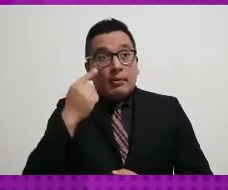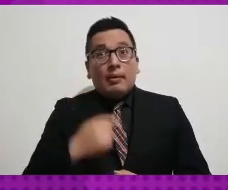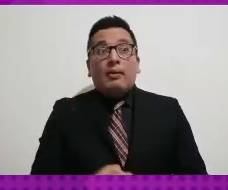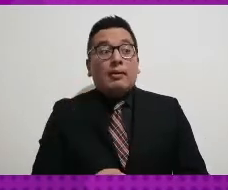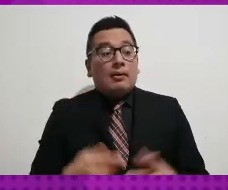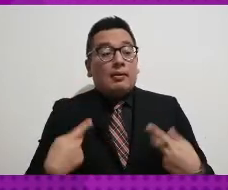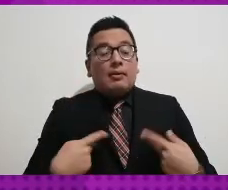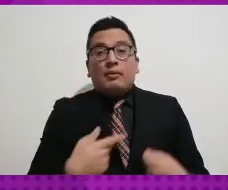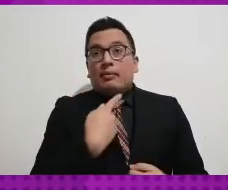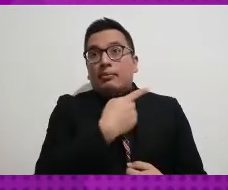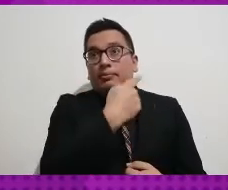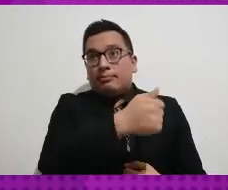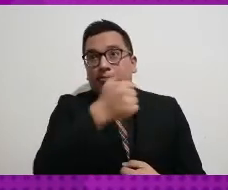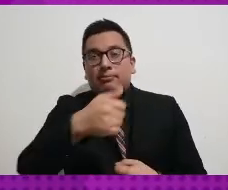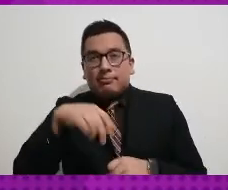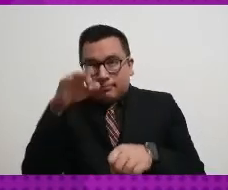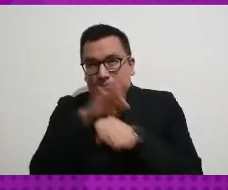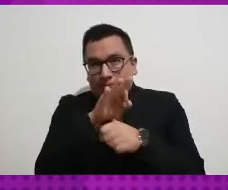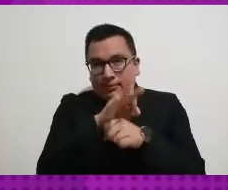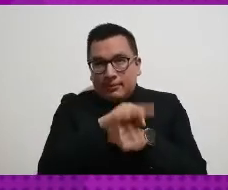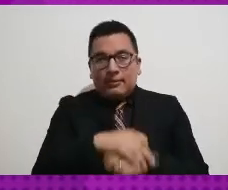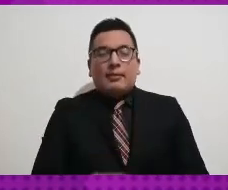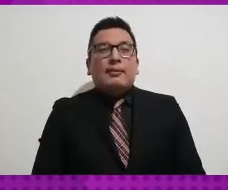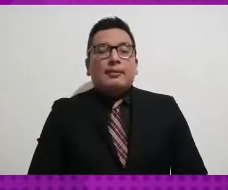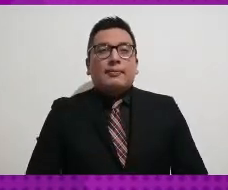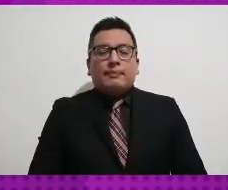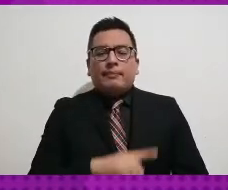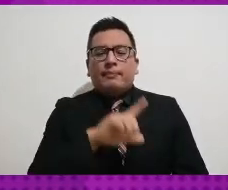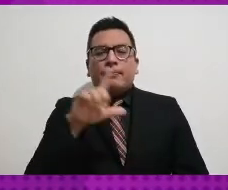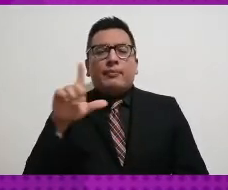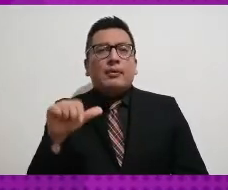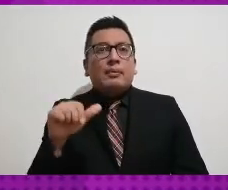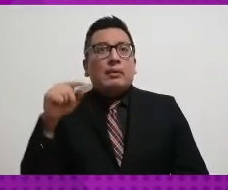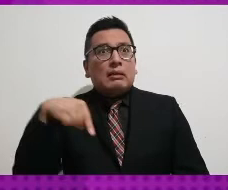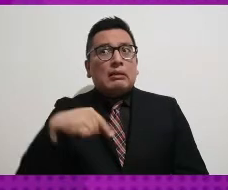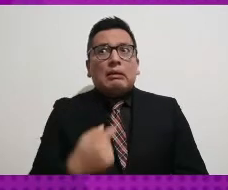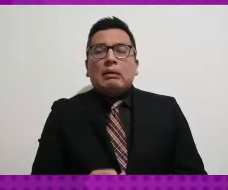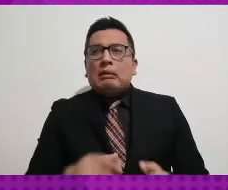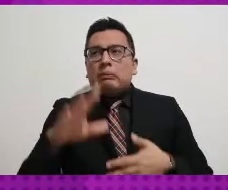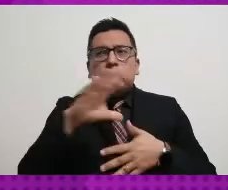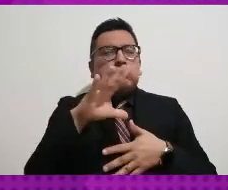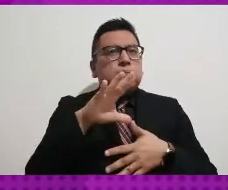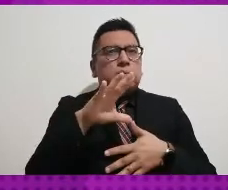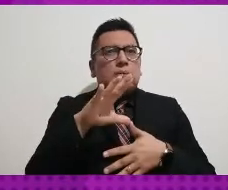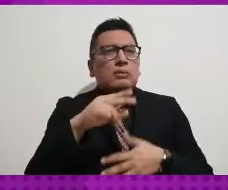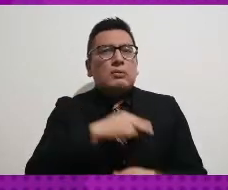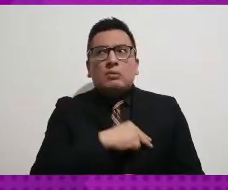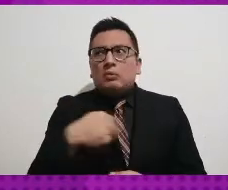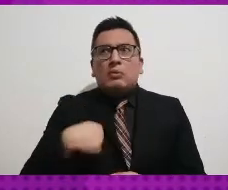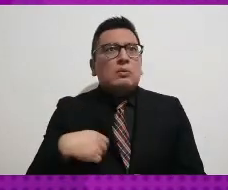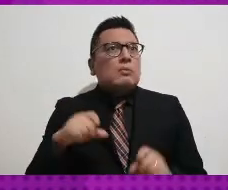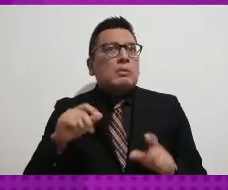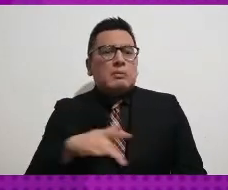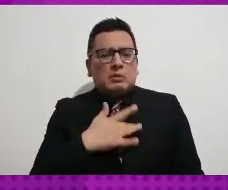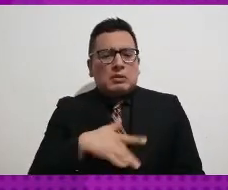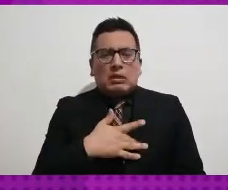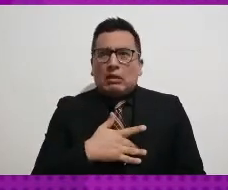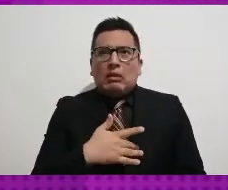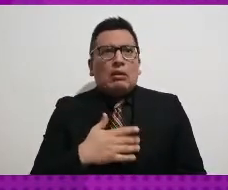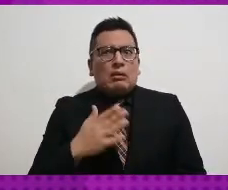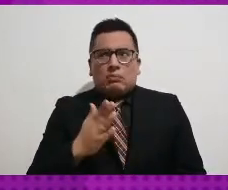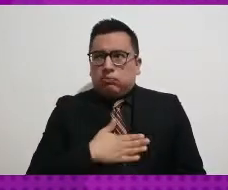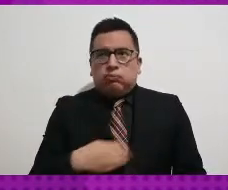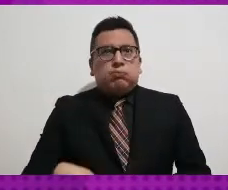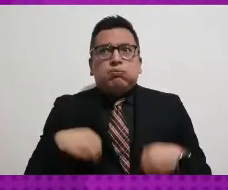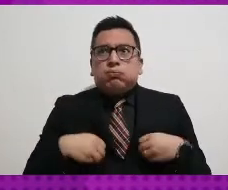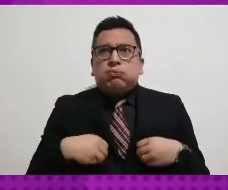intimidad. Cuando llega a Latinoamérica, nosotros como latinoamericanos hablamos de privacidad. Entonces son dos conceptos que van hilados. Pero